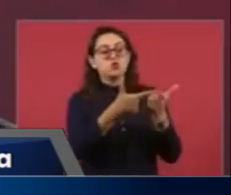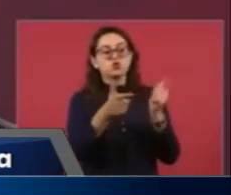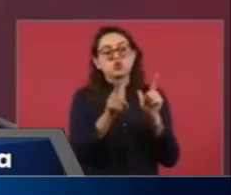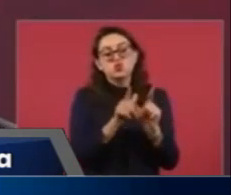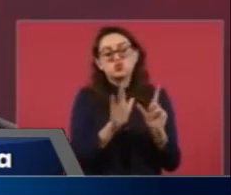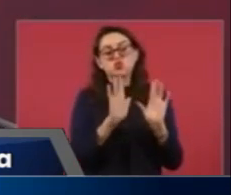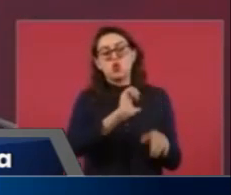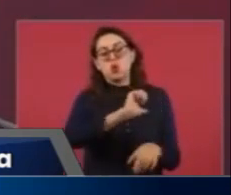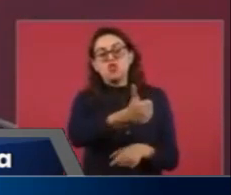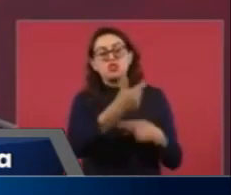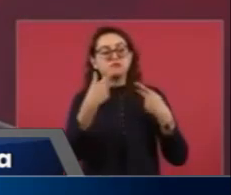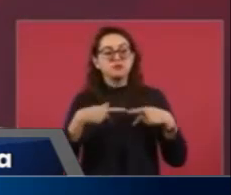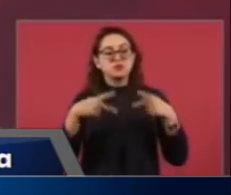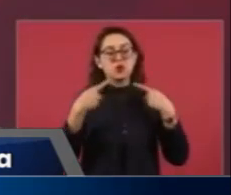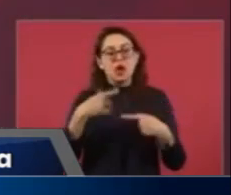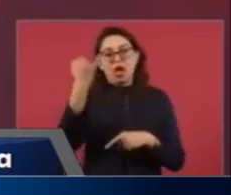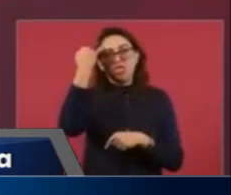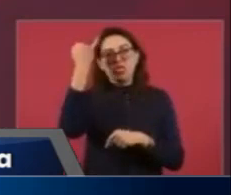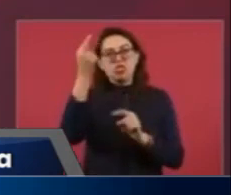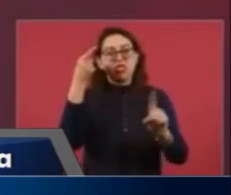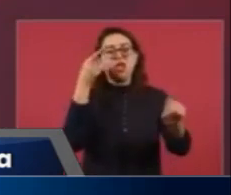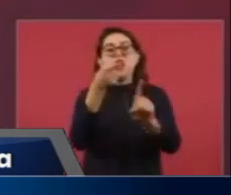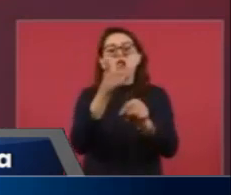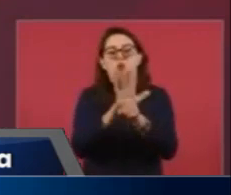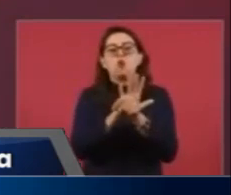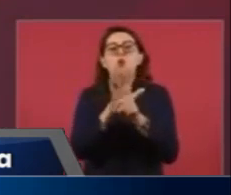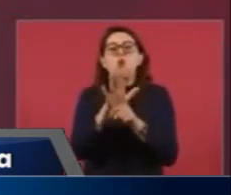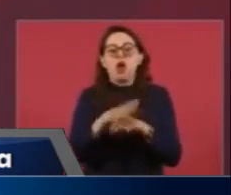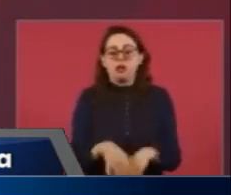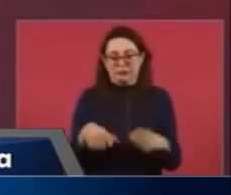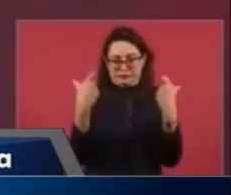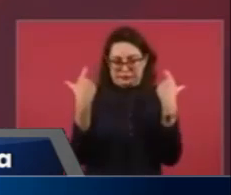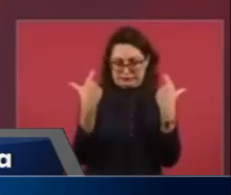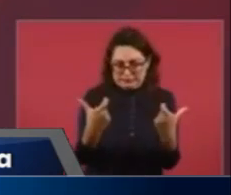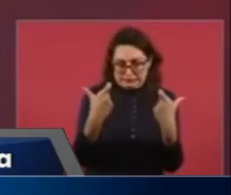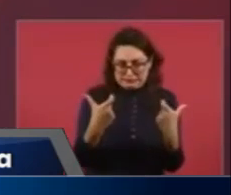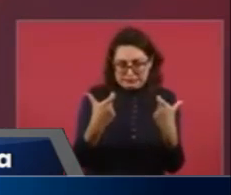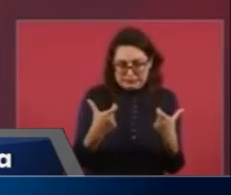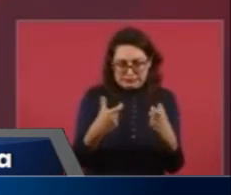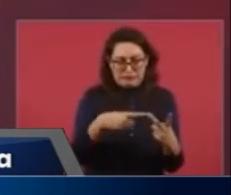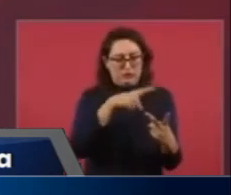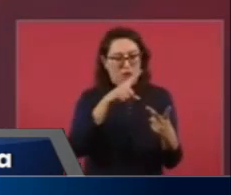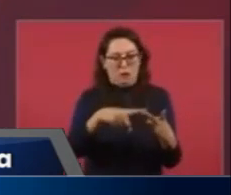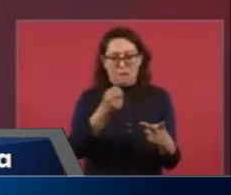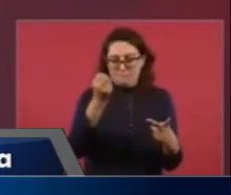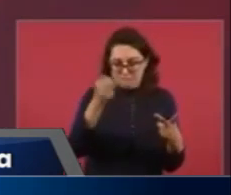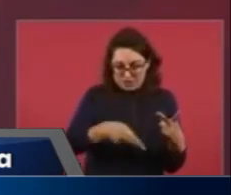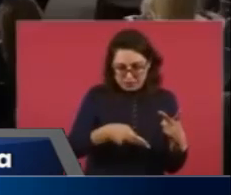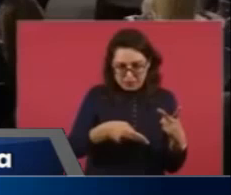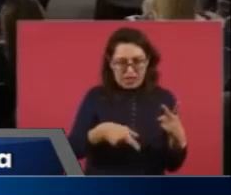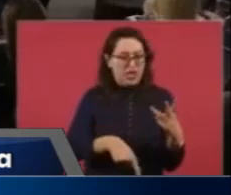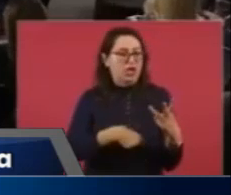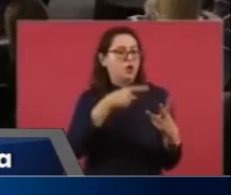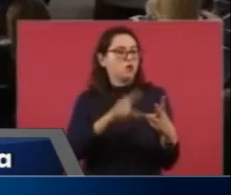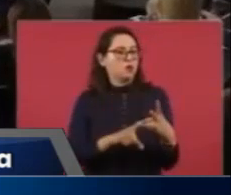elecciones de 2024, la candidatura de Morena se medirá a la candidata del Frente Amplio por México, Xóchitl Gálvez, quien el domingo pasado fue elegida para